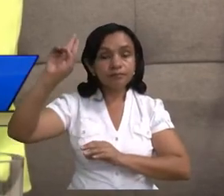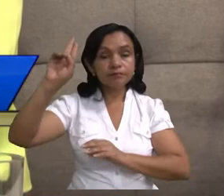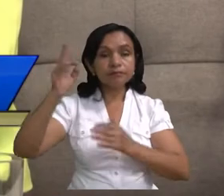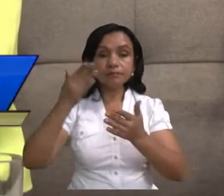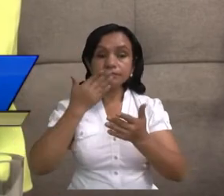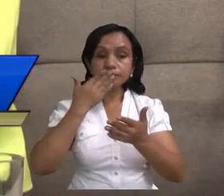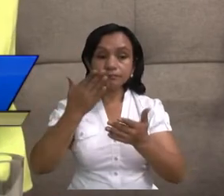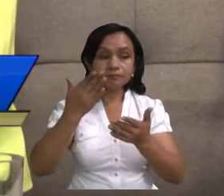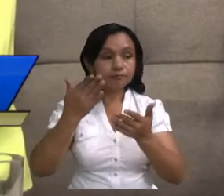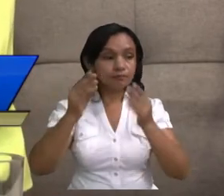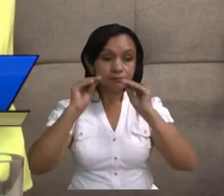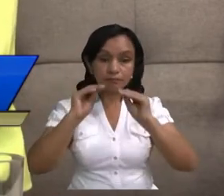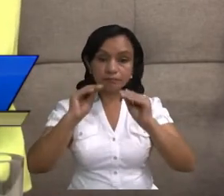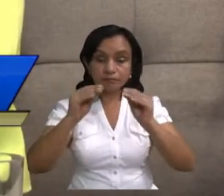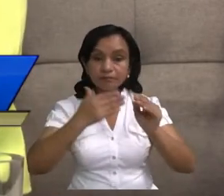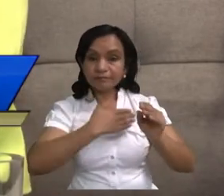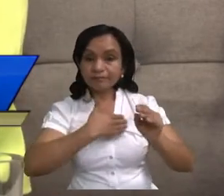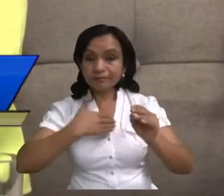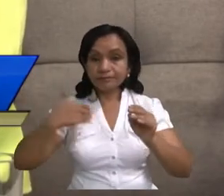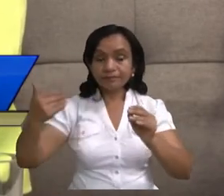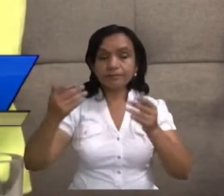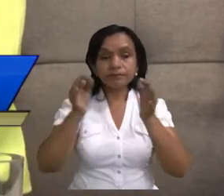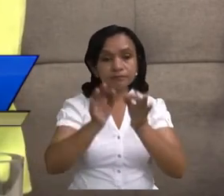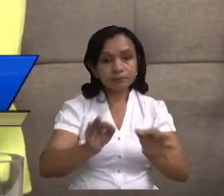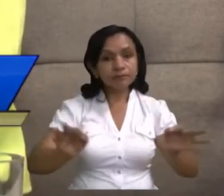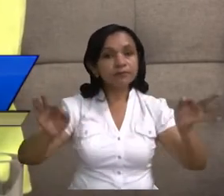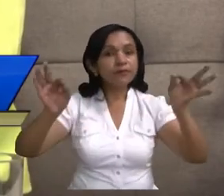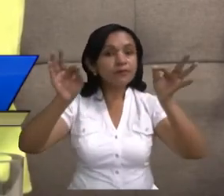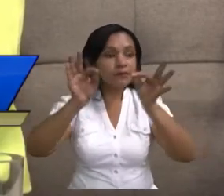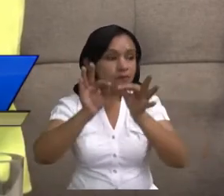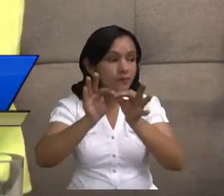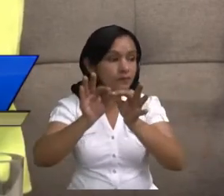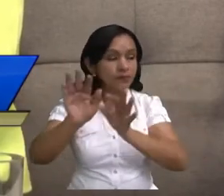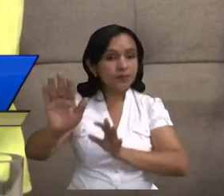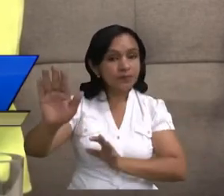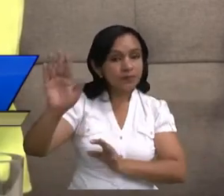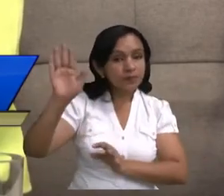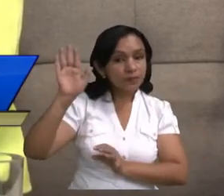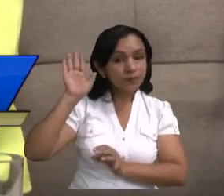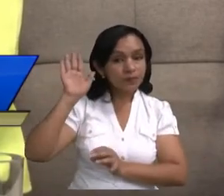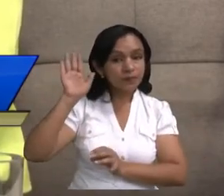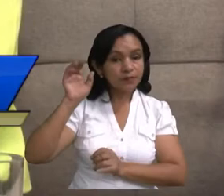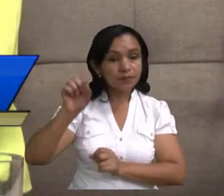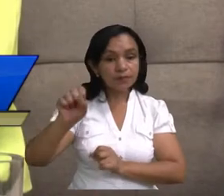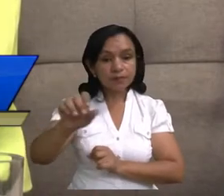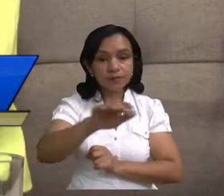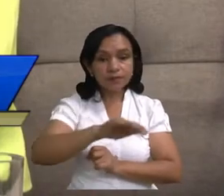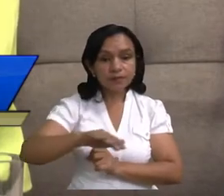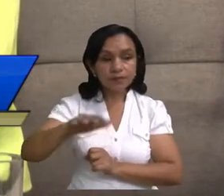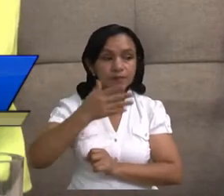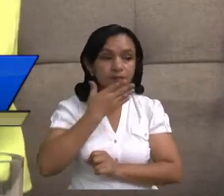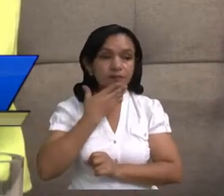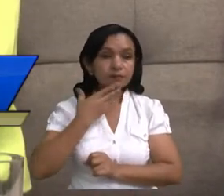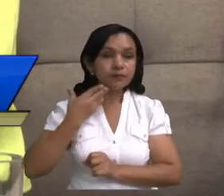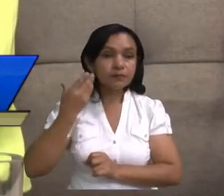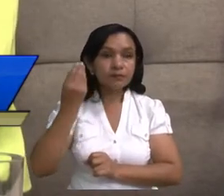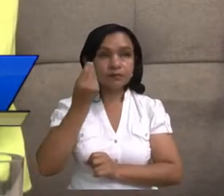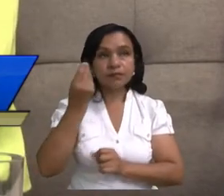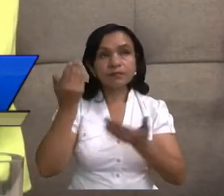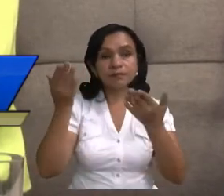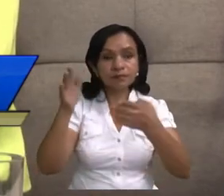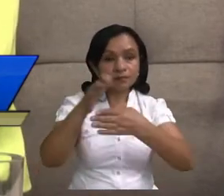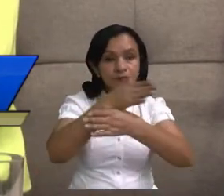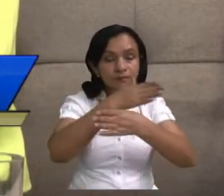pertinencia, porque para nosotros es muy importante ese compromiso social de nuestros jóvenes, que ellos